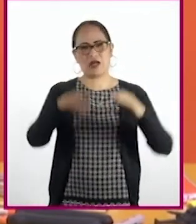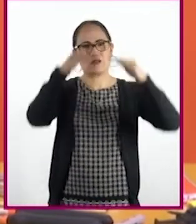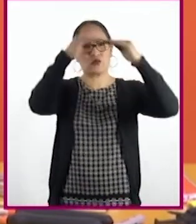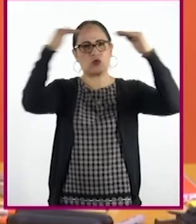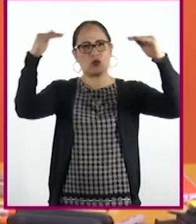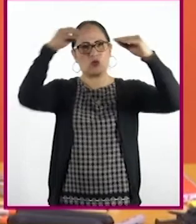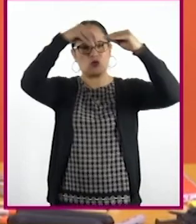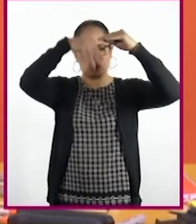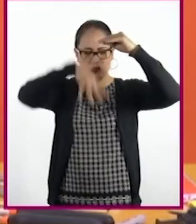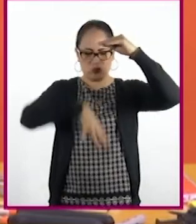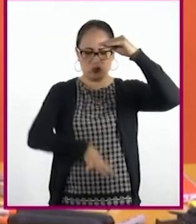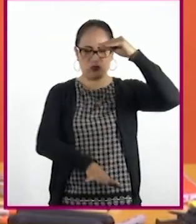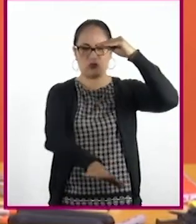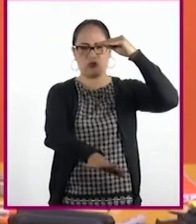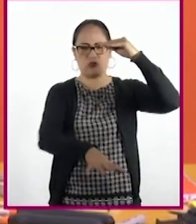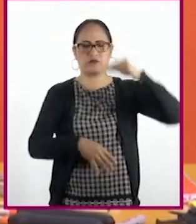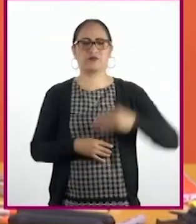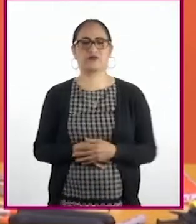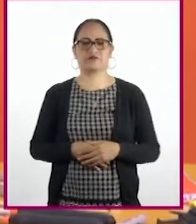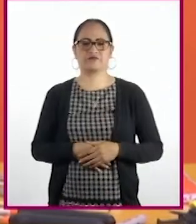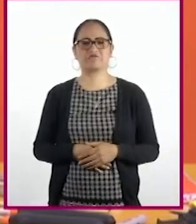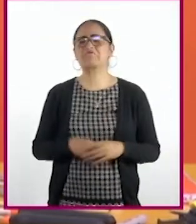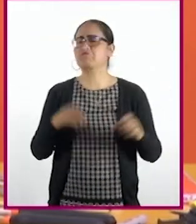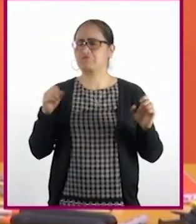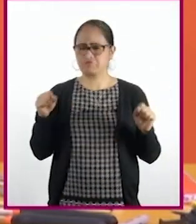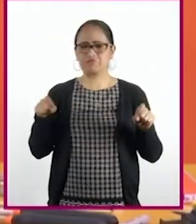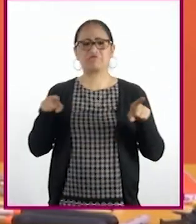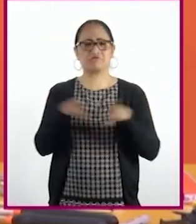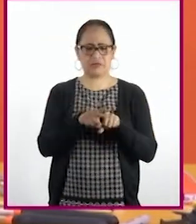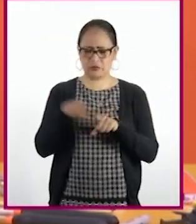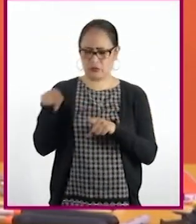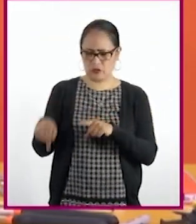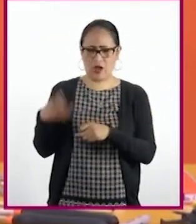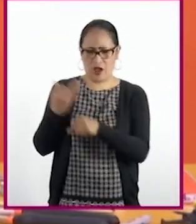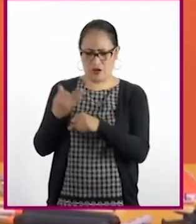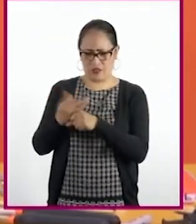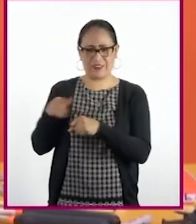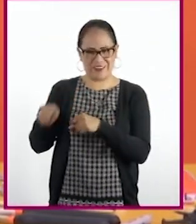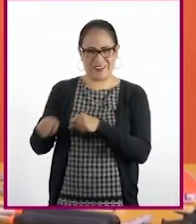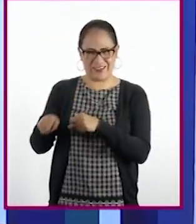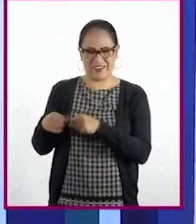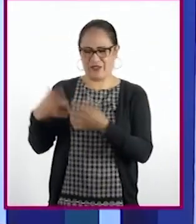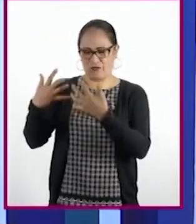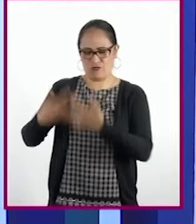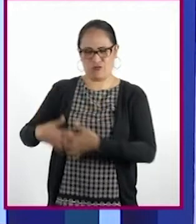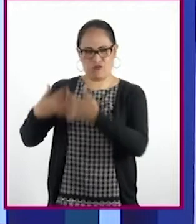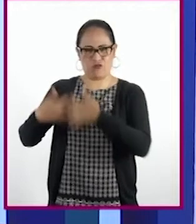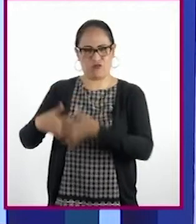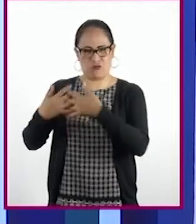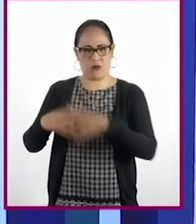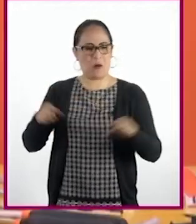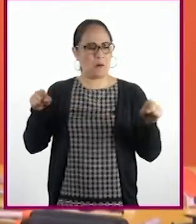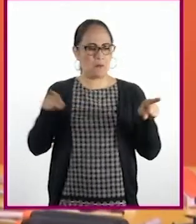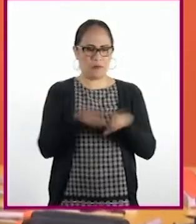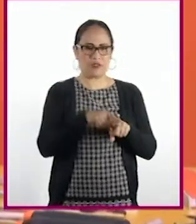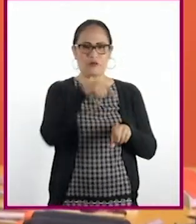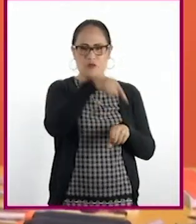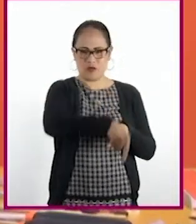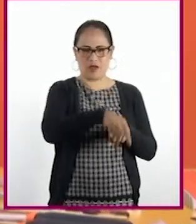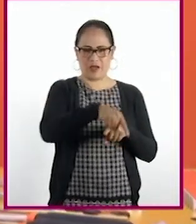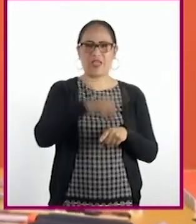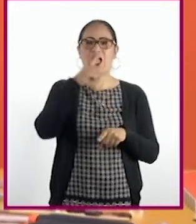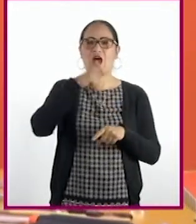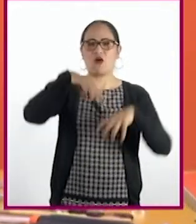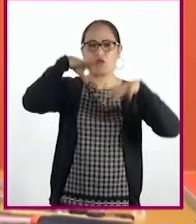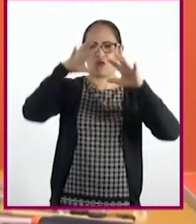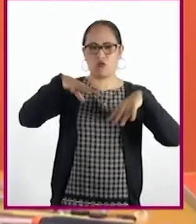azotea. Así que el mismo funcionamiento que veas de este prototipo es útil para un captador pluvial